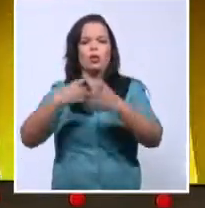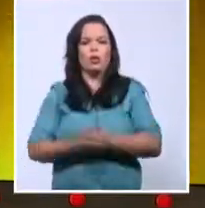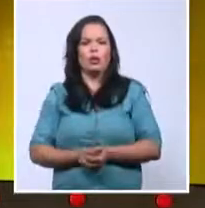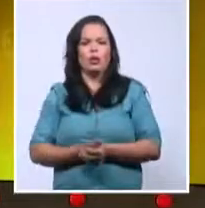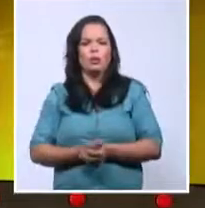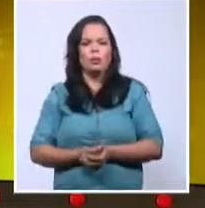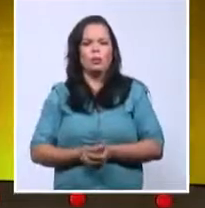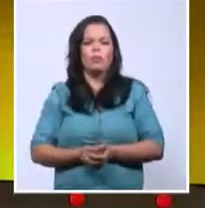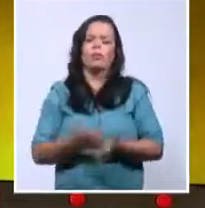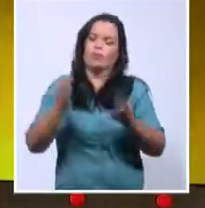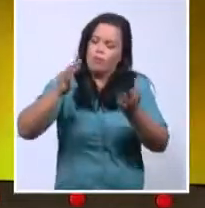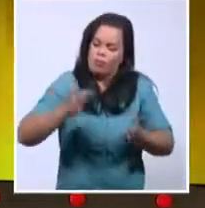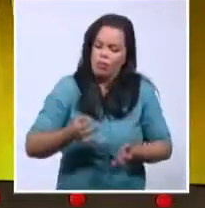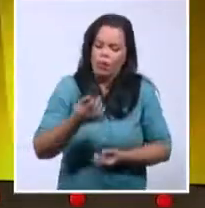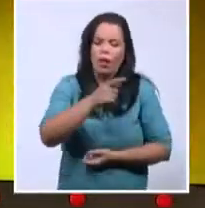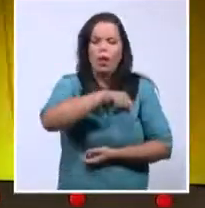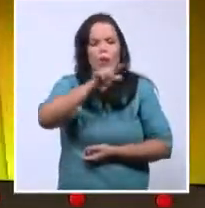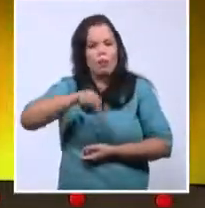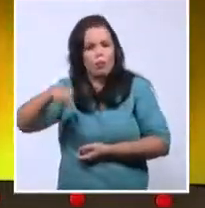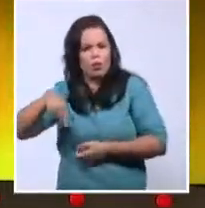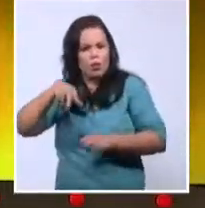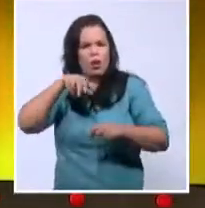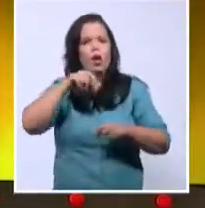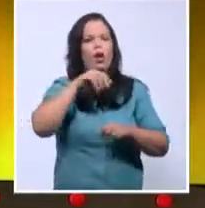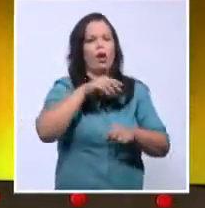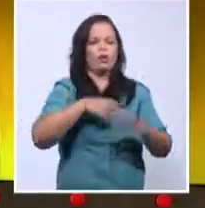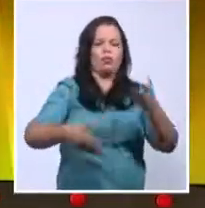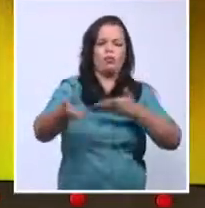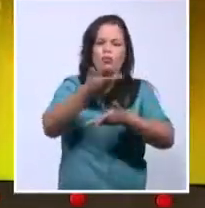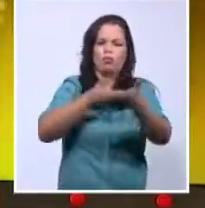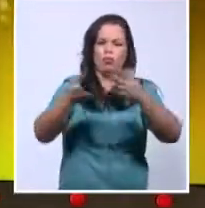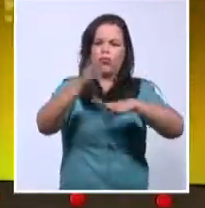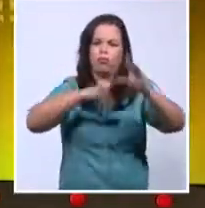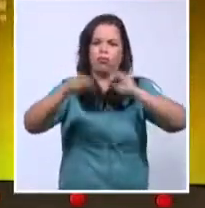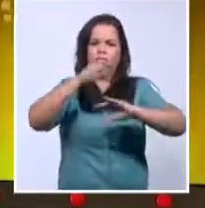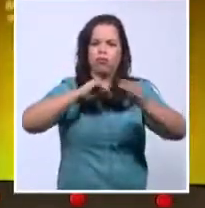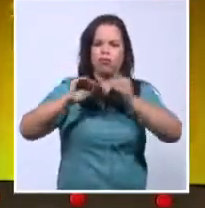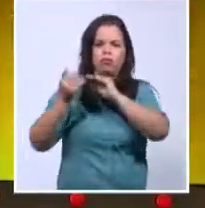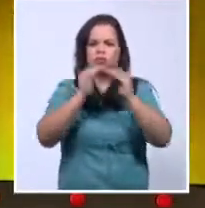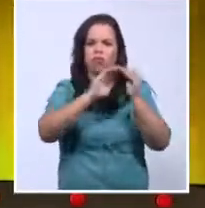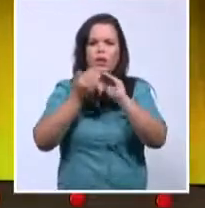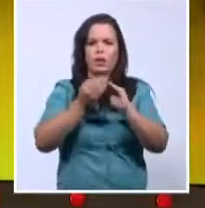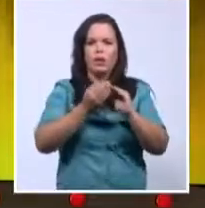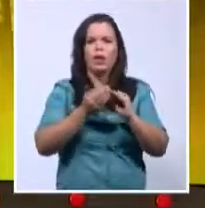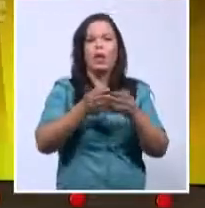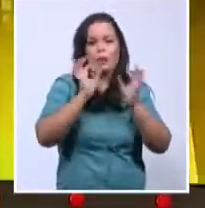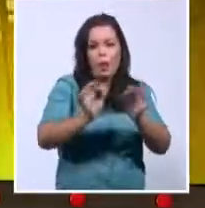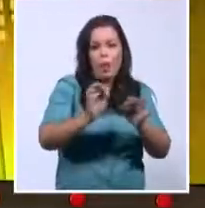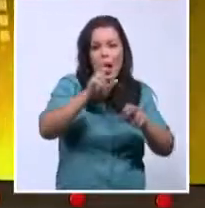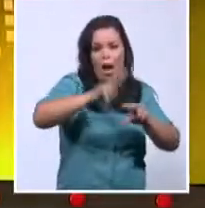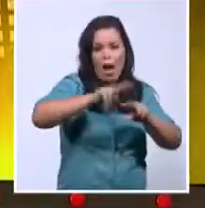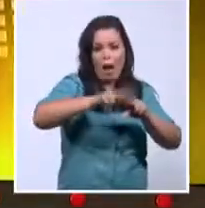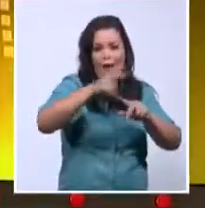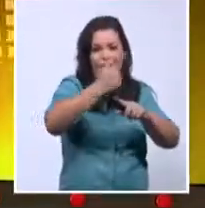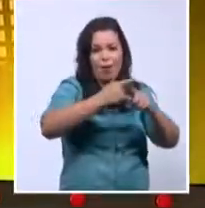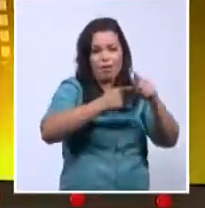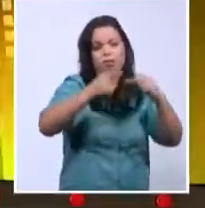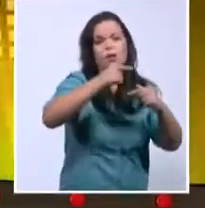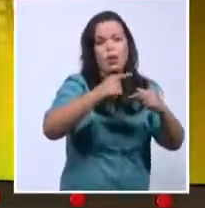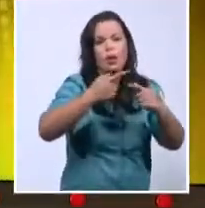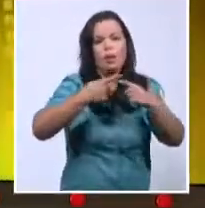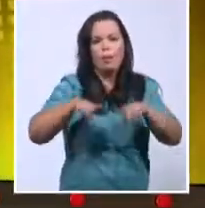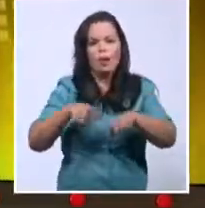natural, no solo en la capital, a pesar de que estos fenómenos esencialmente se concentran en La Habana, pero reacciona